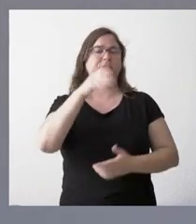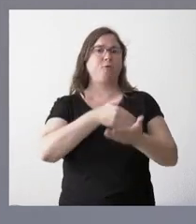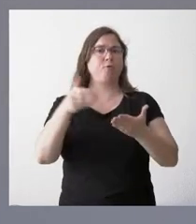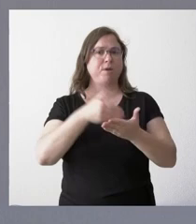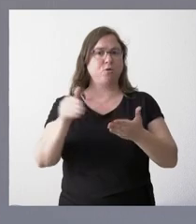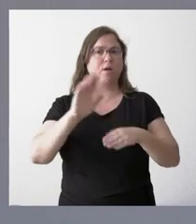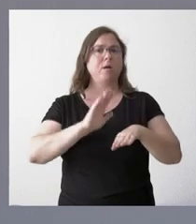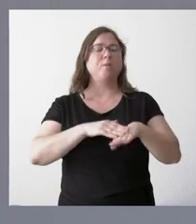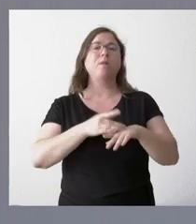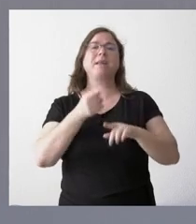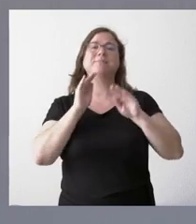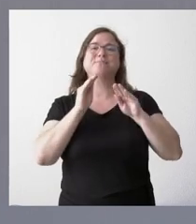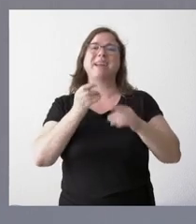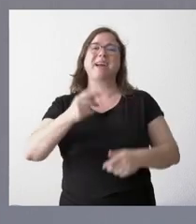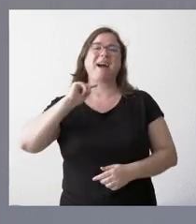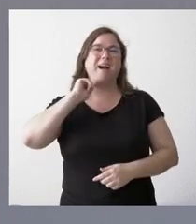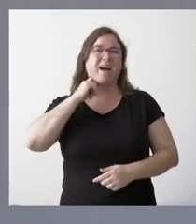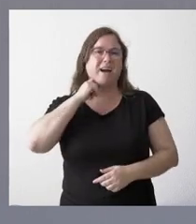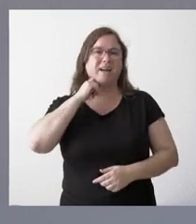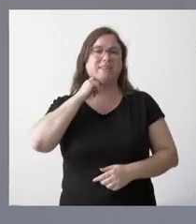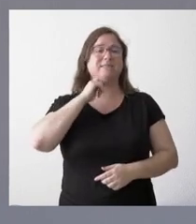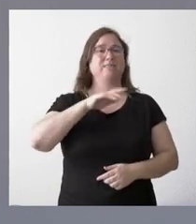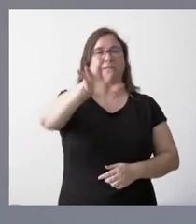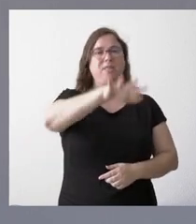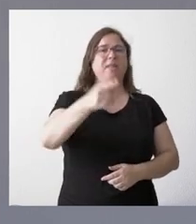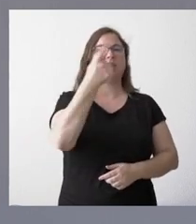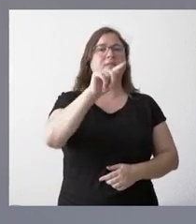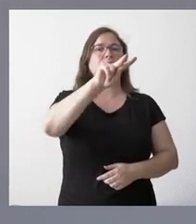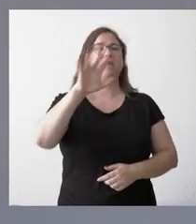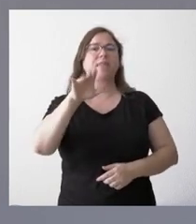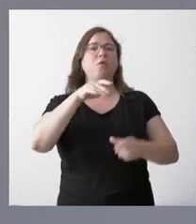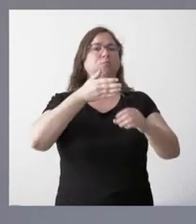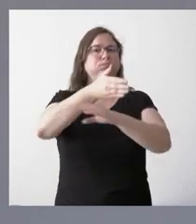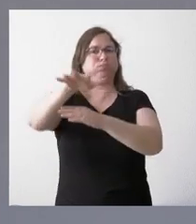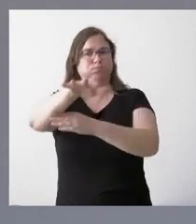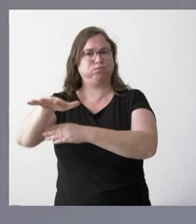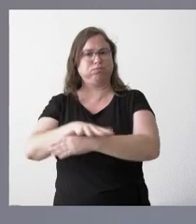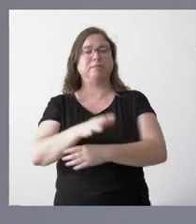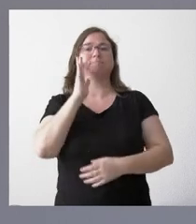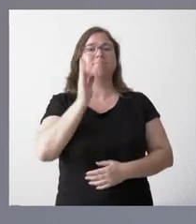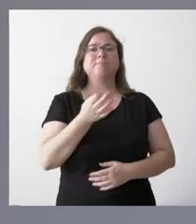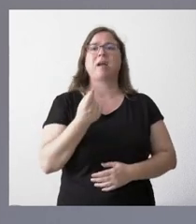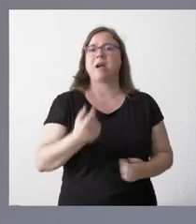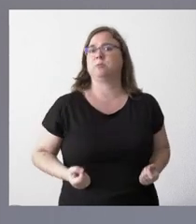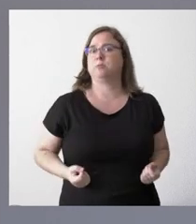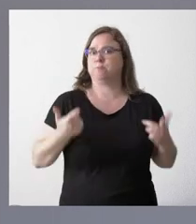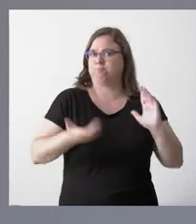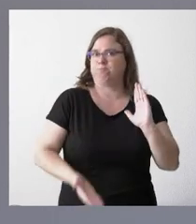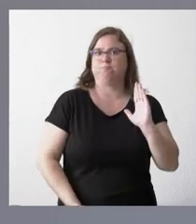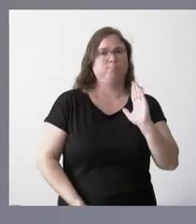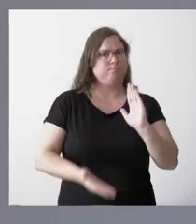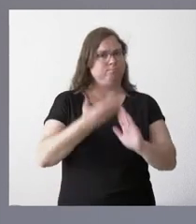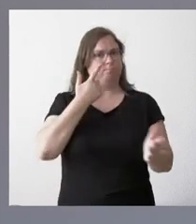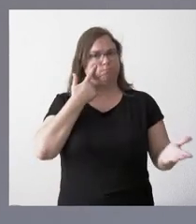euros para suministro de gas en 125 centros asistenciales. Es verdad que el aumento del coste energético está siendo muy